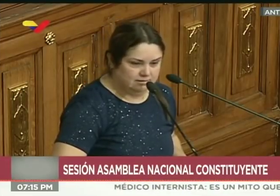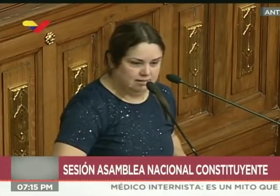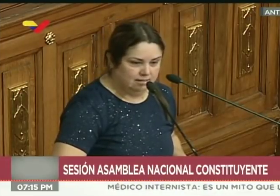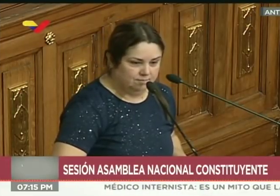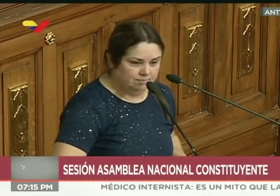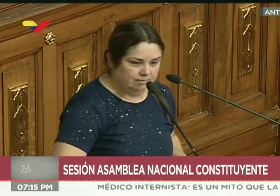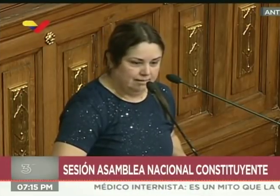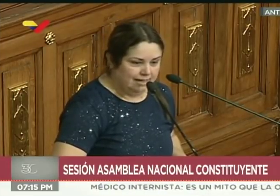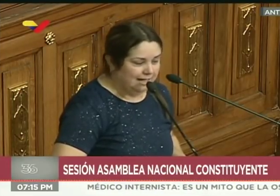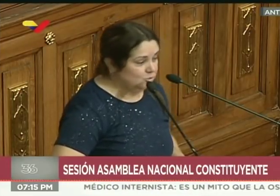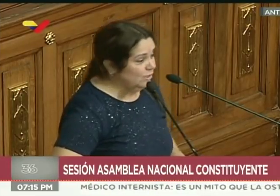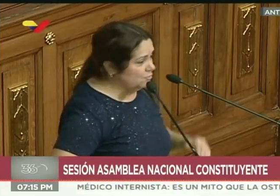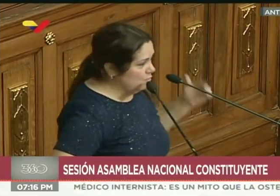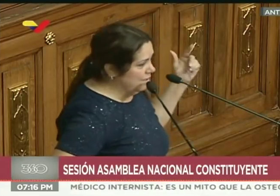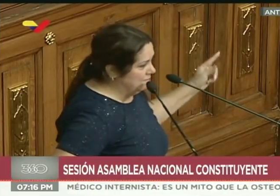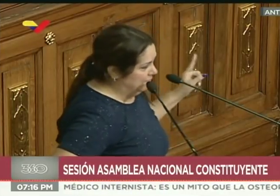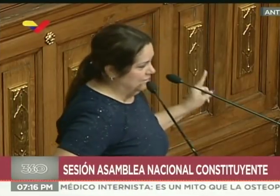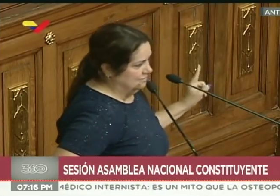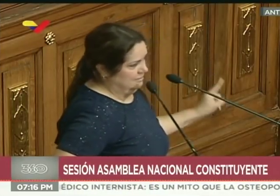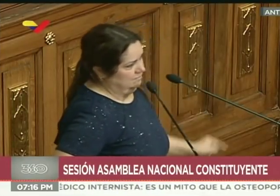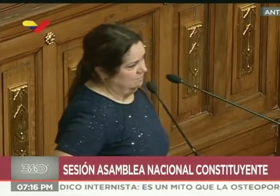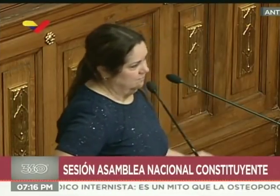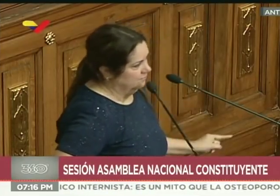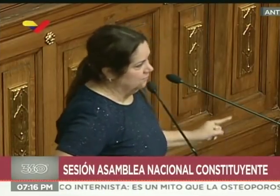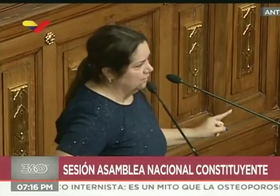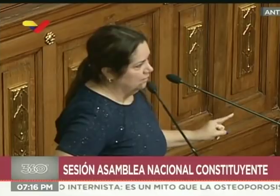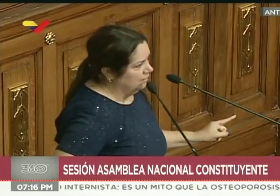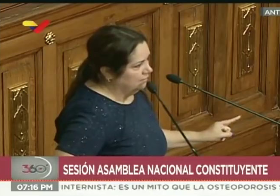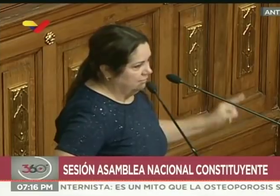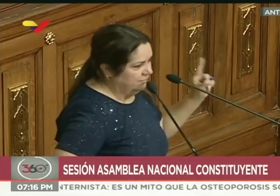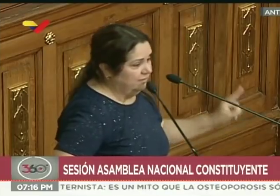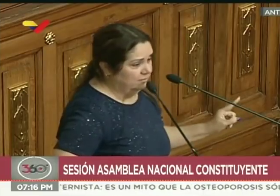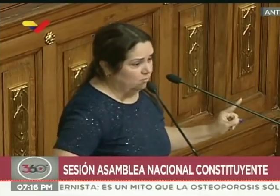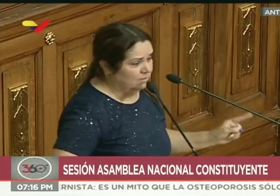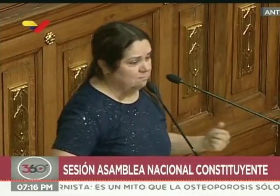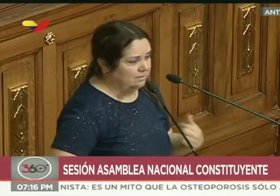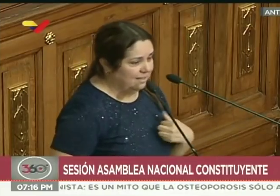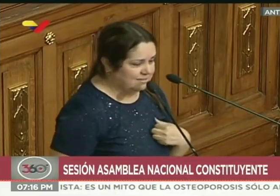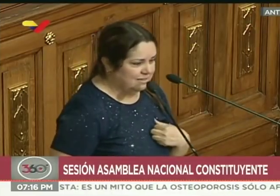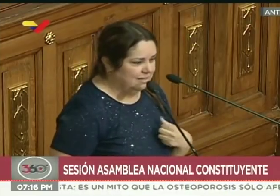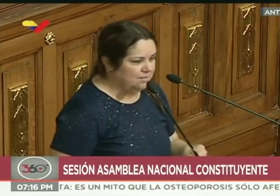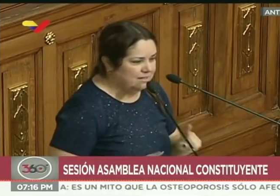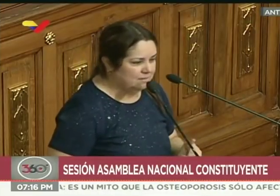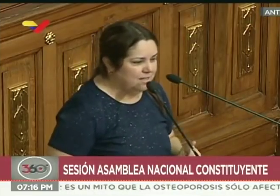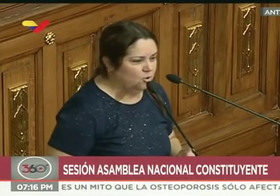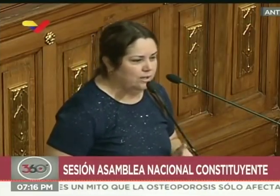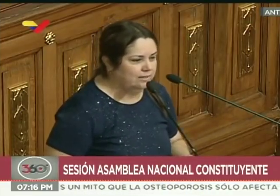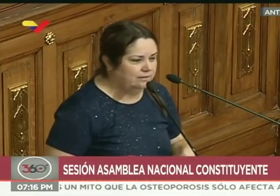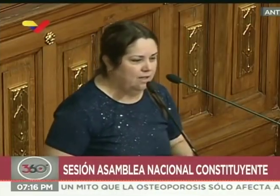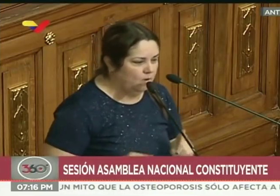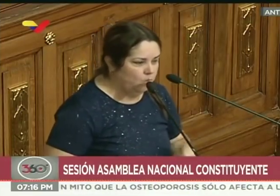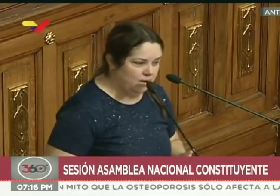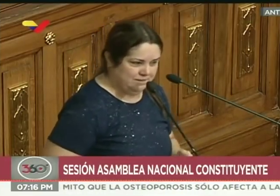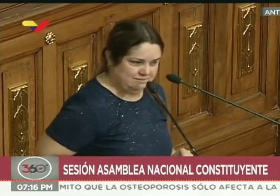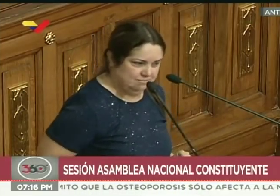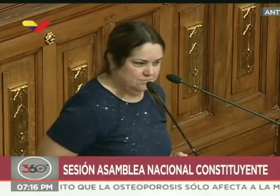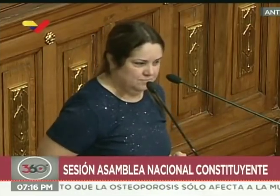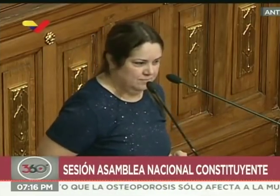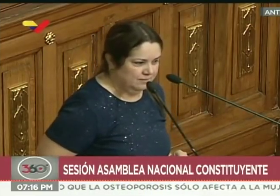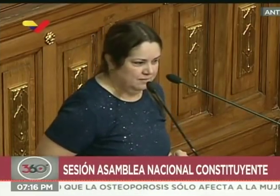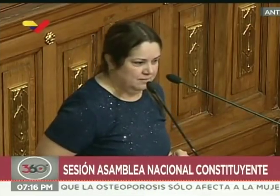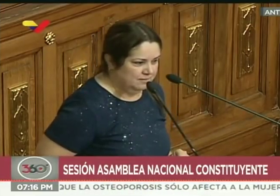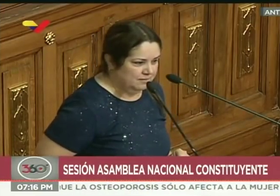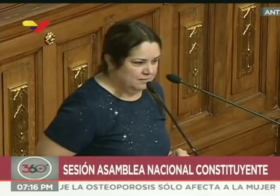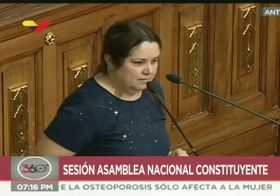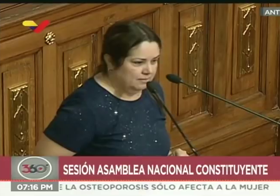del Táchira, hace una rueda de prensa diciendo que mi casa la habían quemado el día jueves